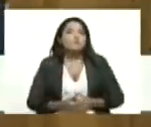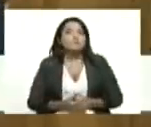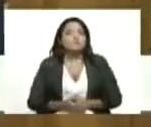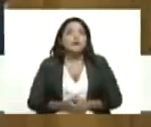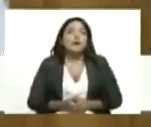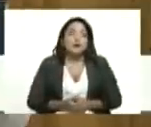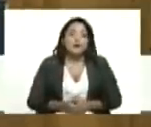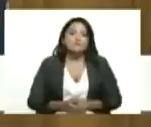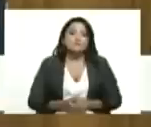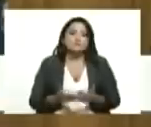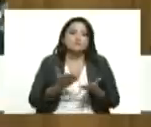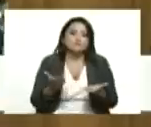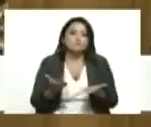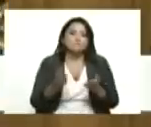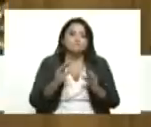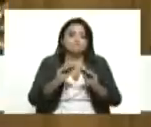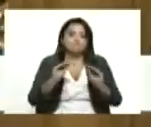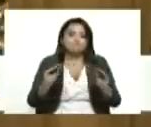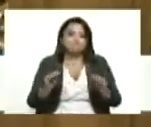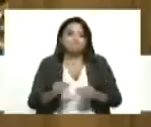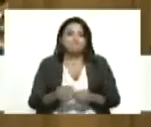Bueno, miren.